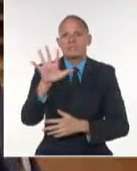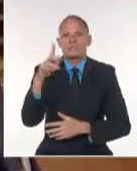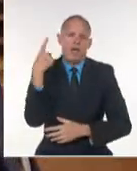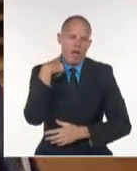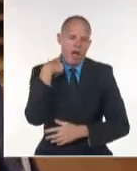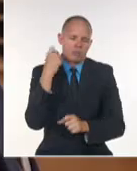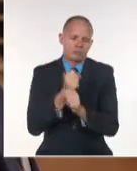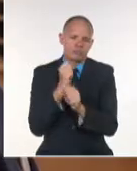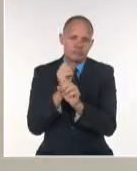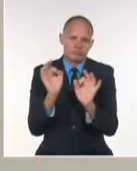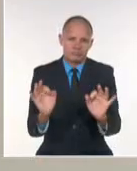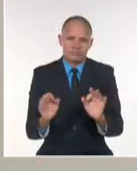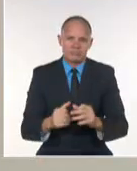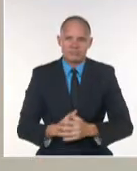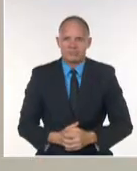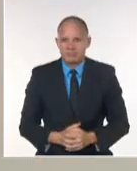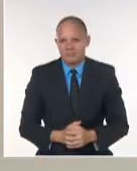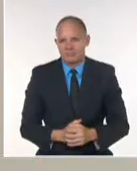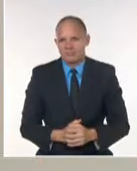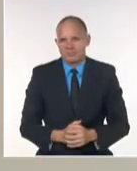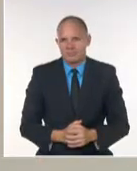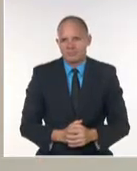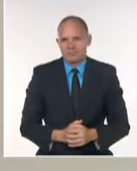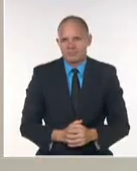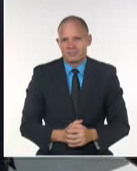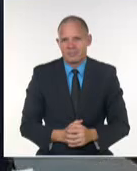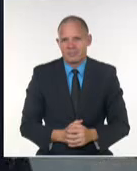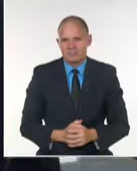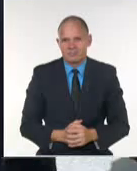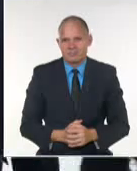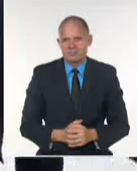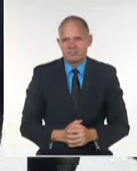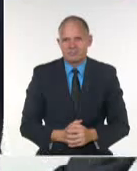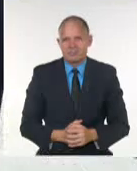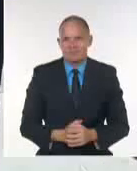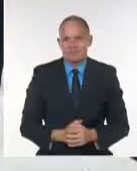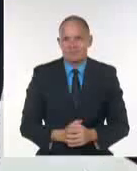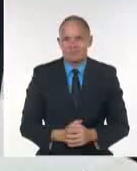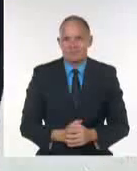años. Desde la República Islámica de Irán, Daimi Díaz Breijo, Canal Cubano de Noticias.